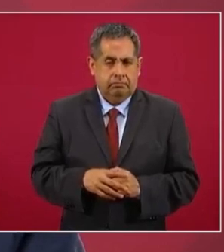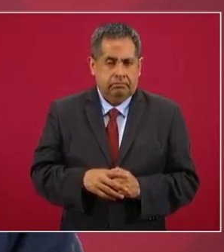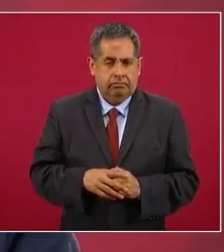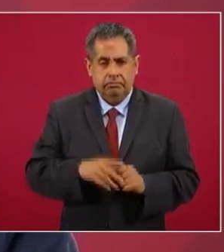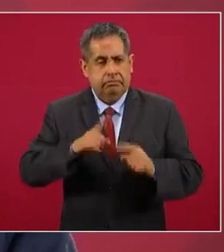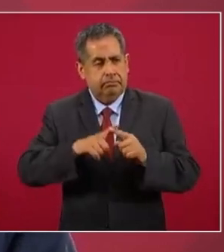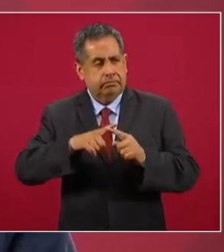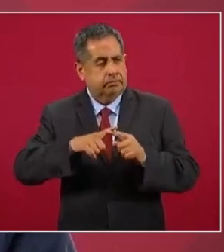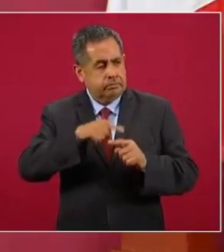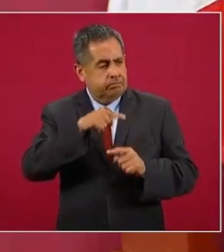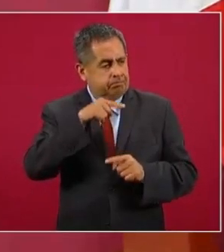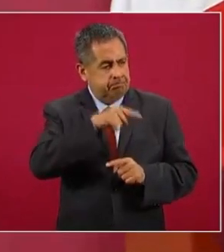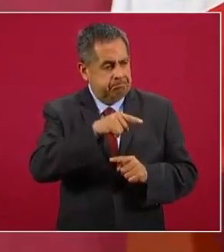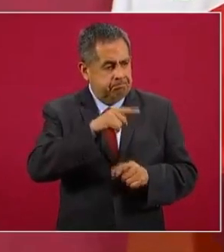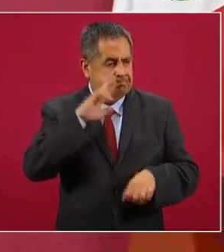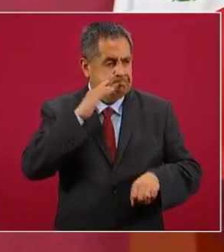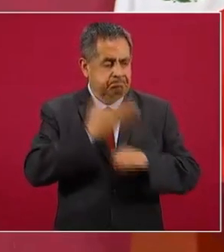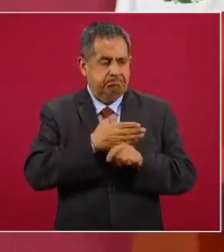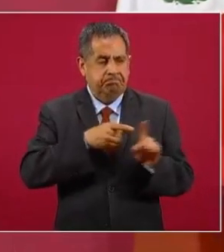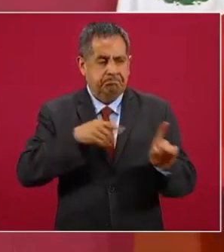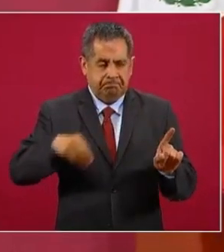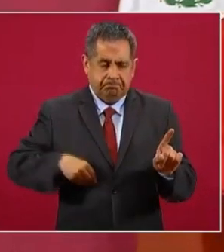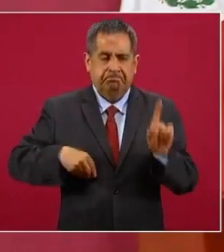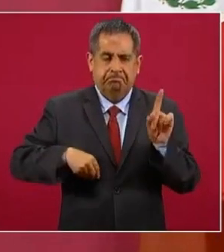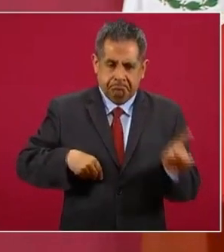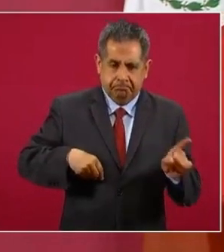es el responsable?